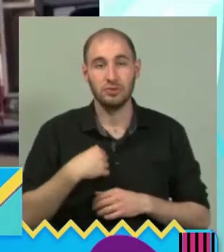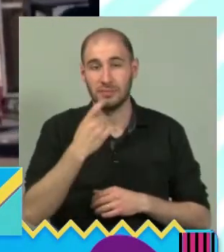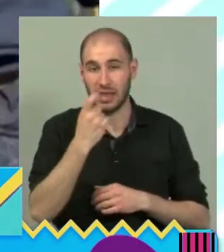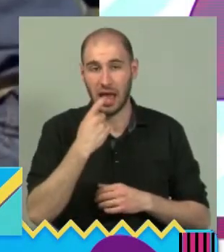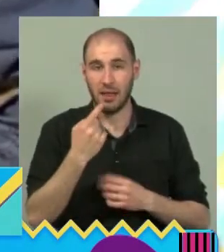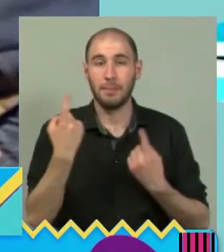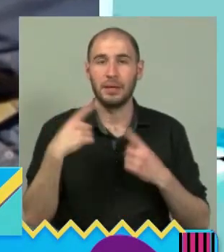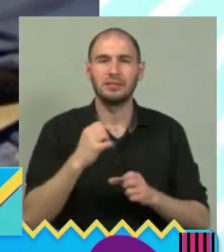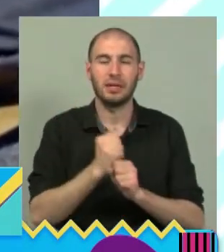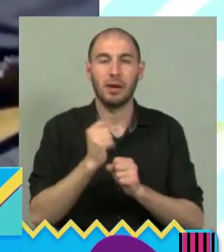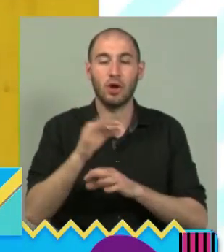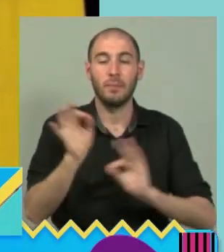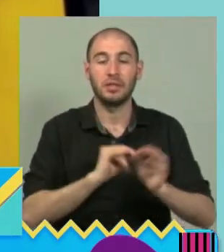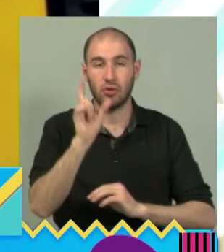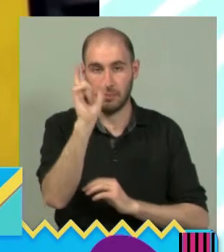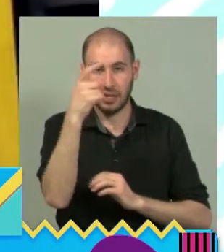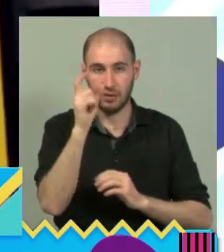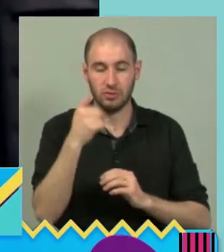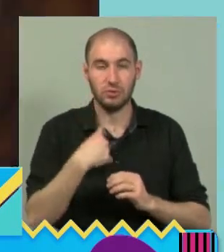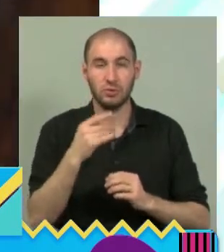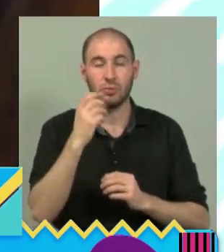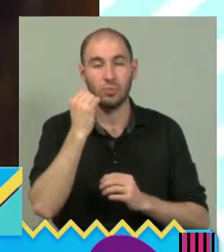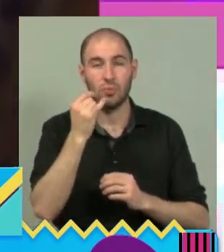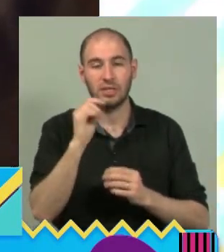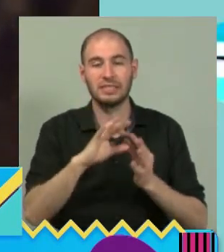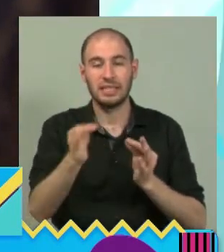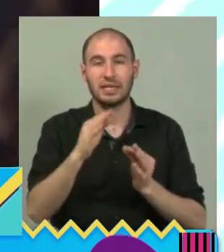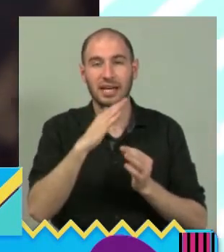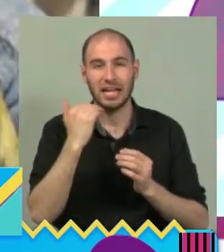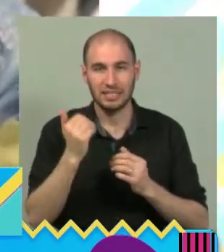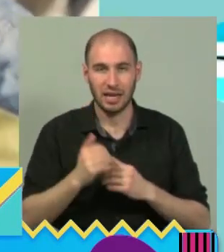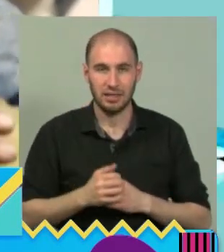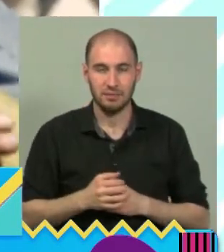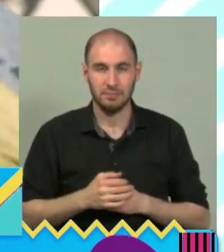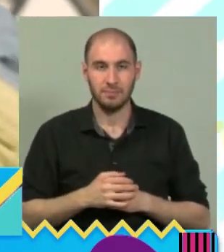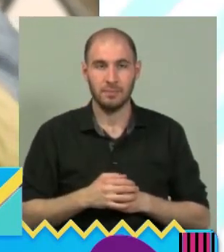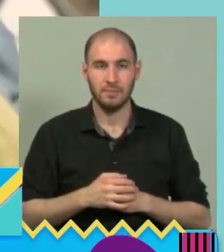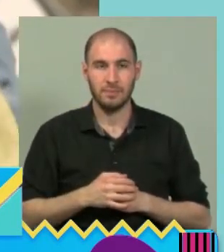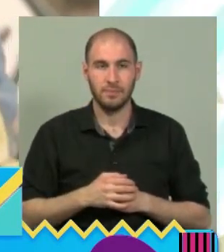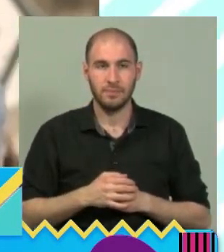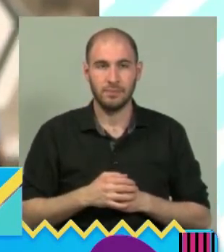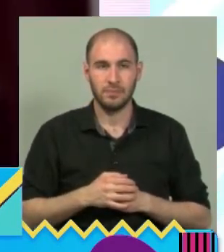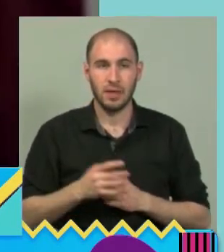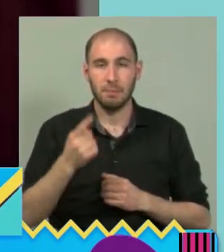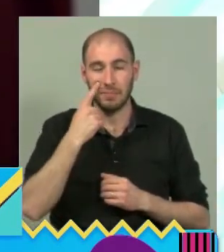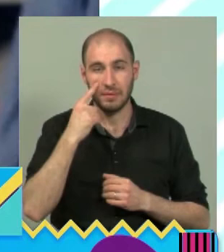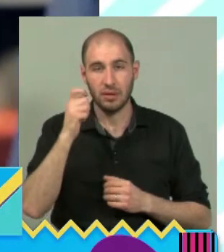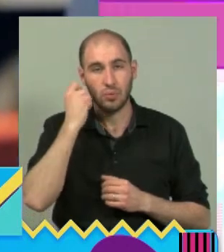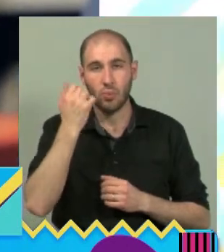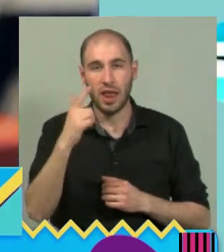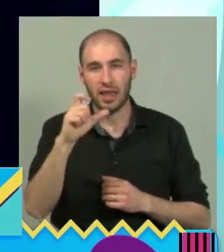pero trabajo en los proyectos mineros. Y yo he estado en Gualcamayo, ahí muy cerquita de Hachal, ¿tá? Y la verdad que vivir en